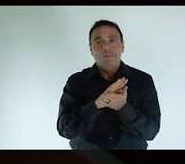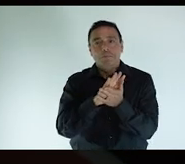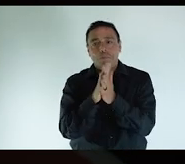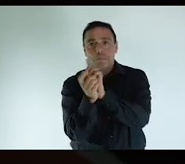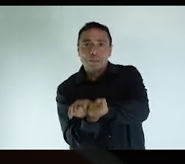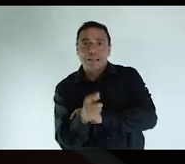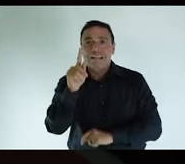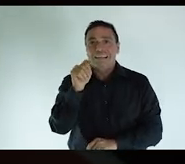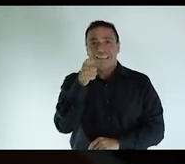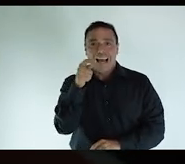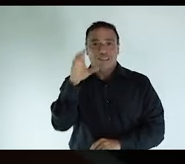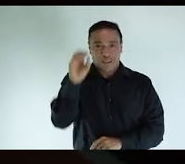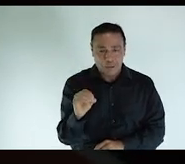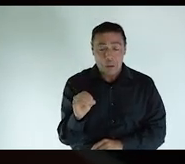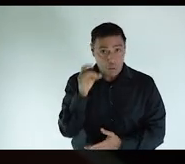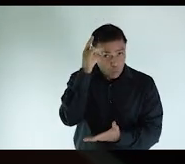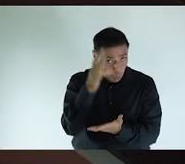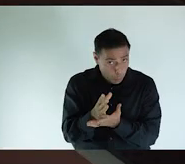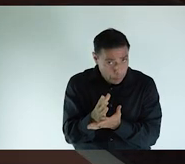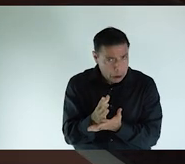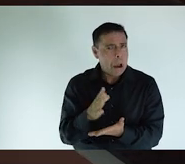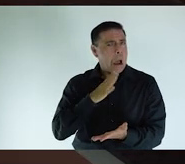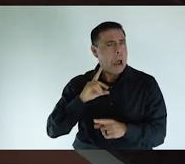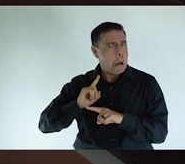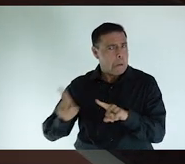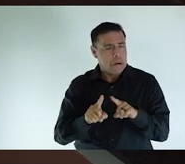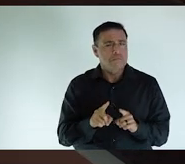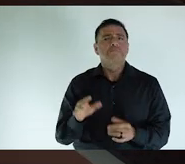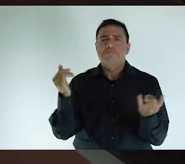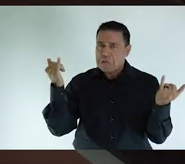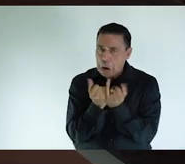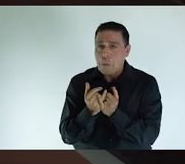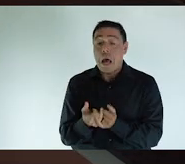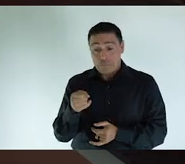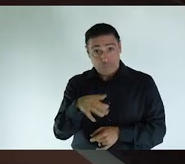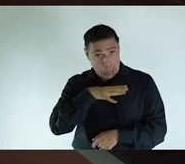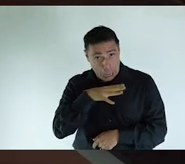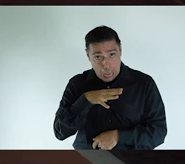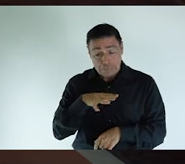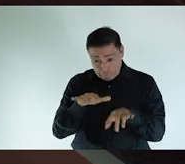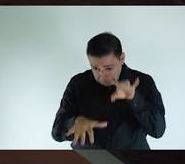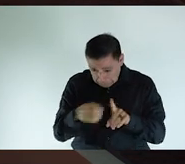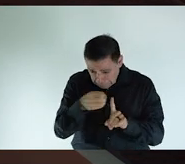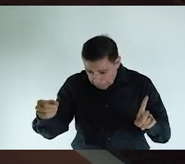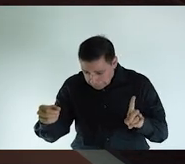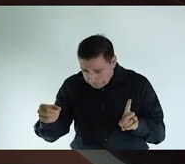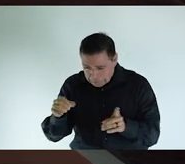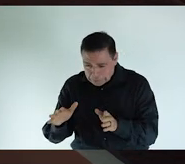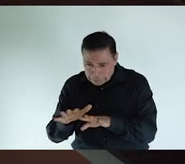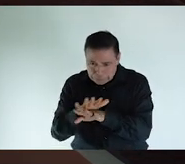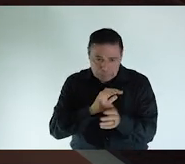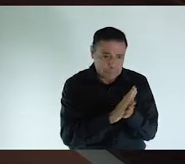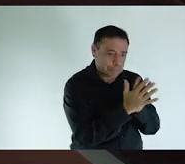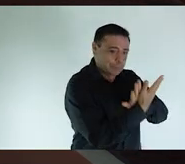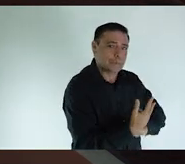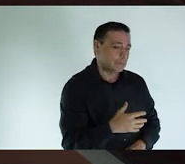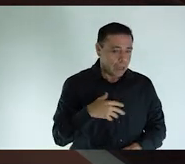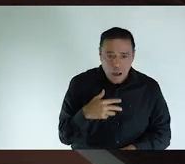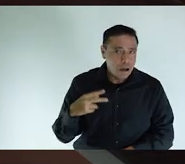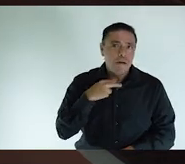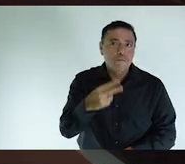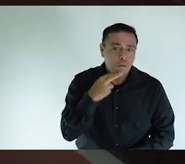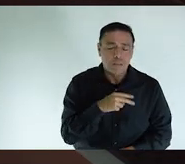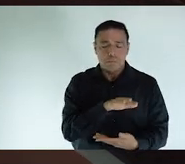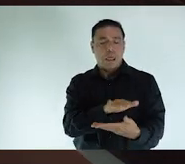accesibilidad con la que cuenta. Texto a voz también está disponible. En esta opción, el chat de texto con otros jugadores será